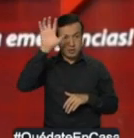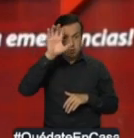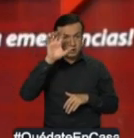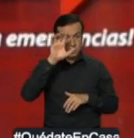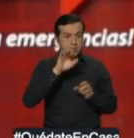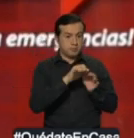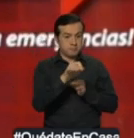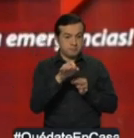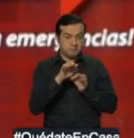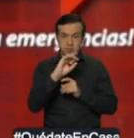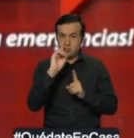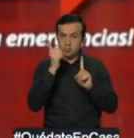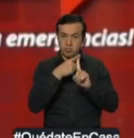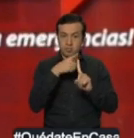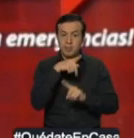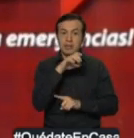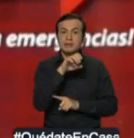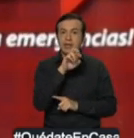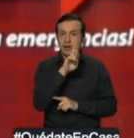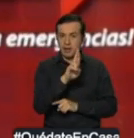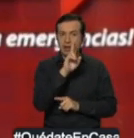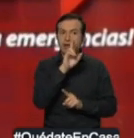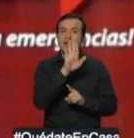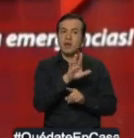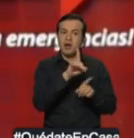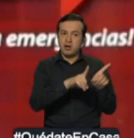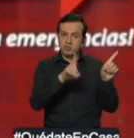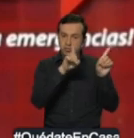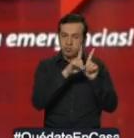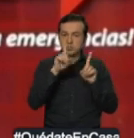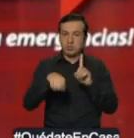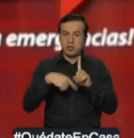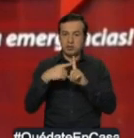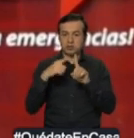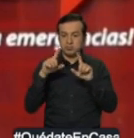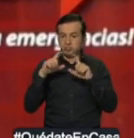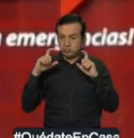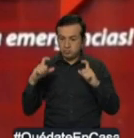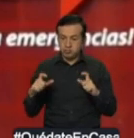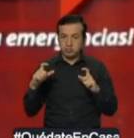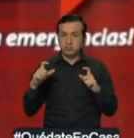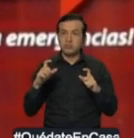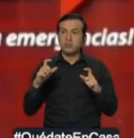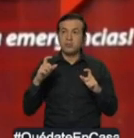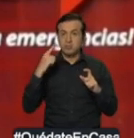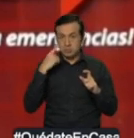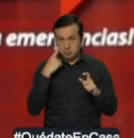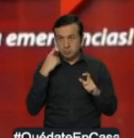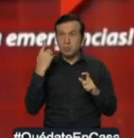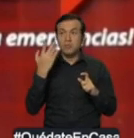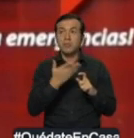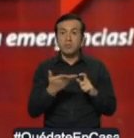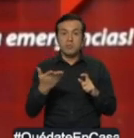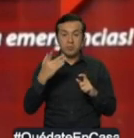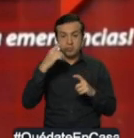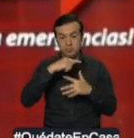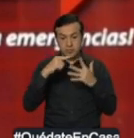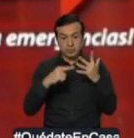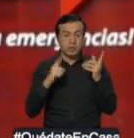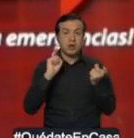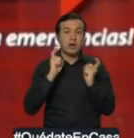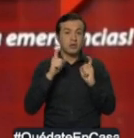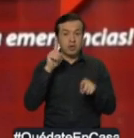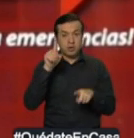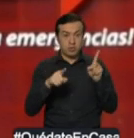cantón solamente incluir las pruebas pcr pero la nota técnica del día de hoy lo que dice es con relación a variaciones en